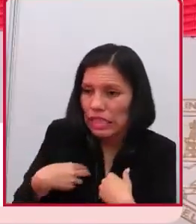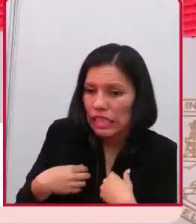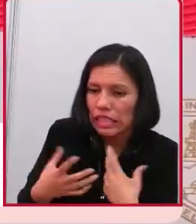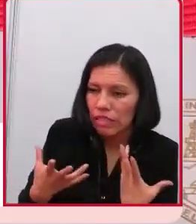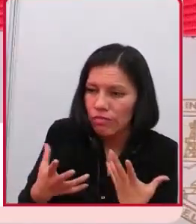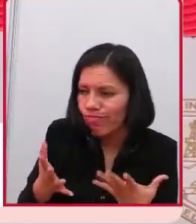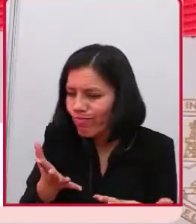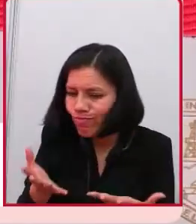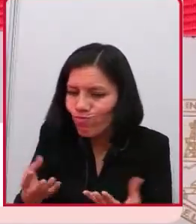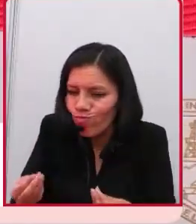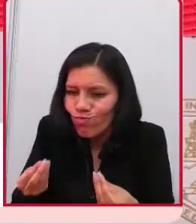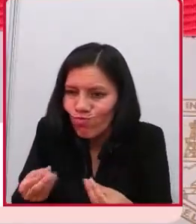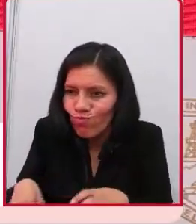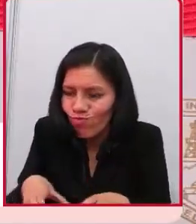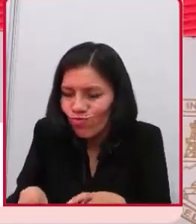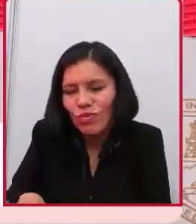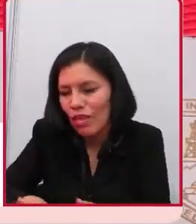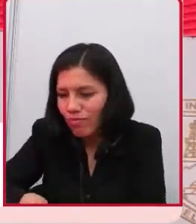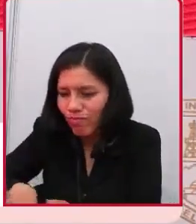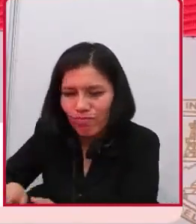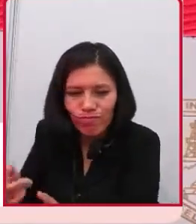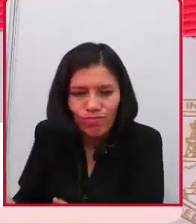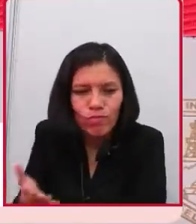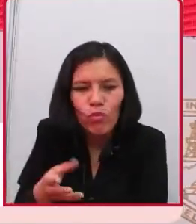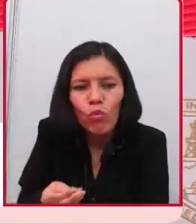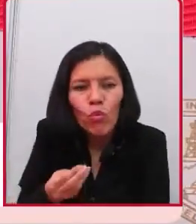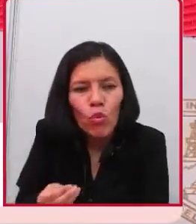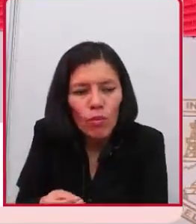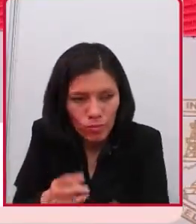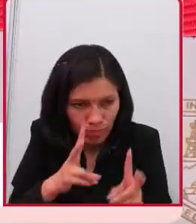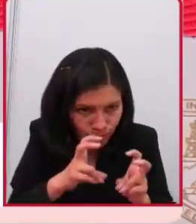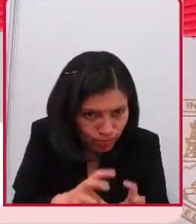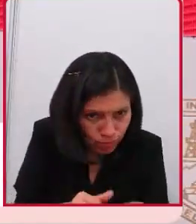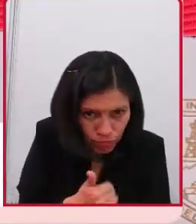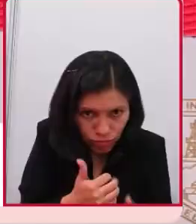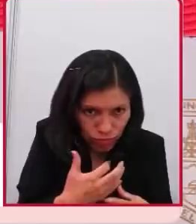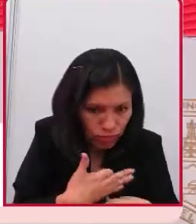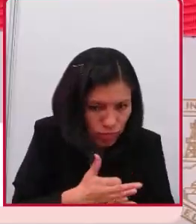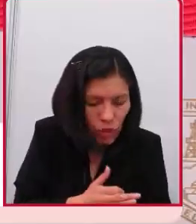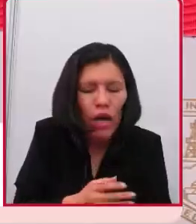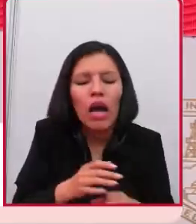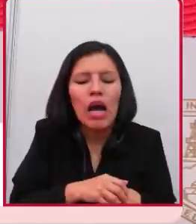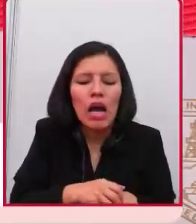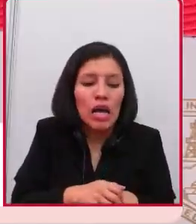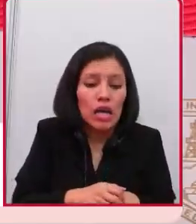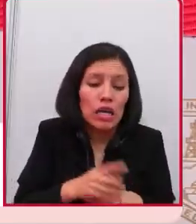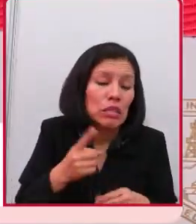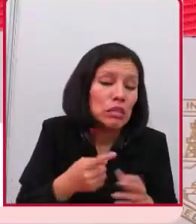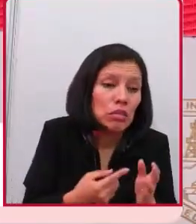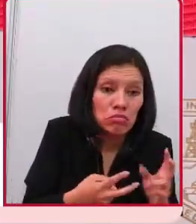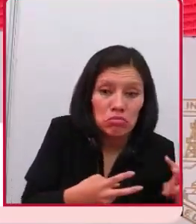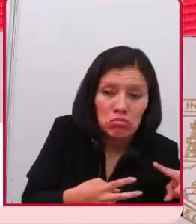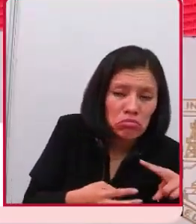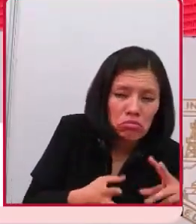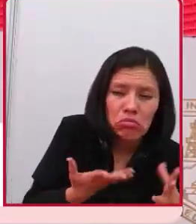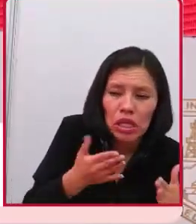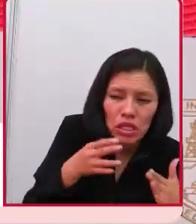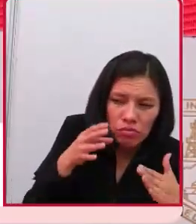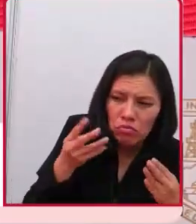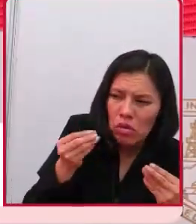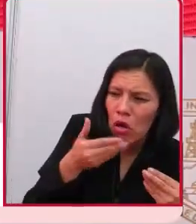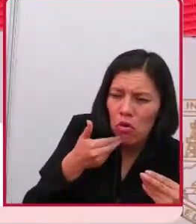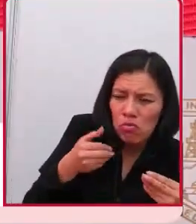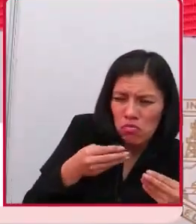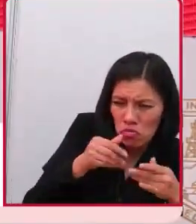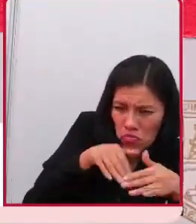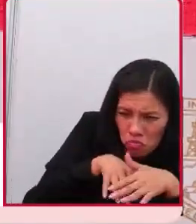está disponible, ¿sí? Entonces, ese frente disponible puede ser un frente intrusivo netamente con